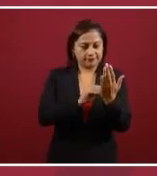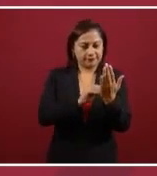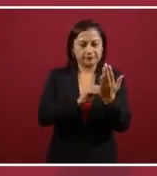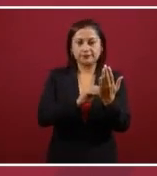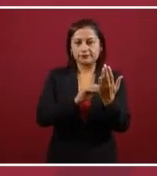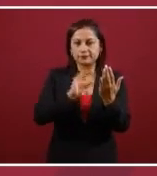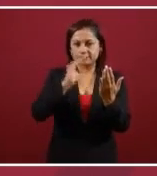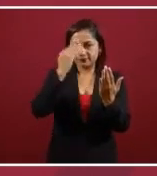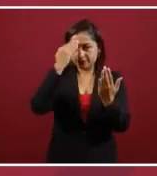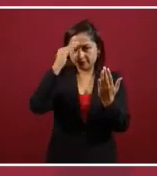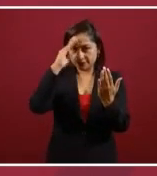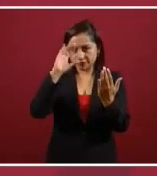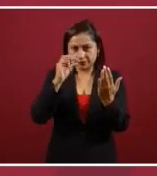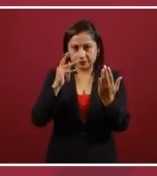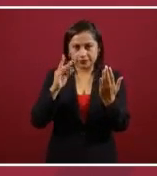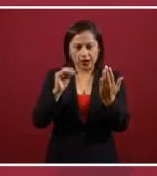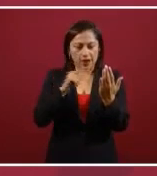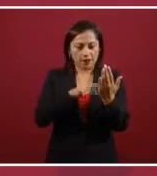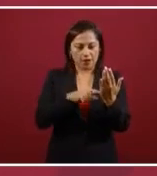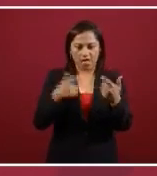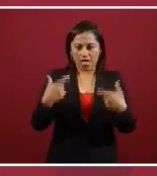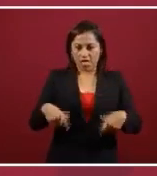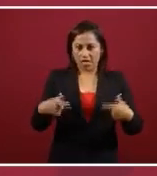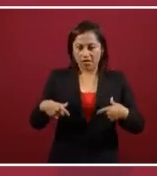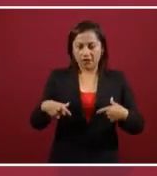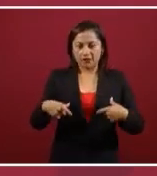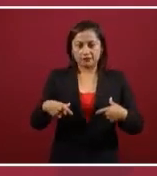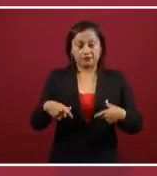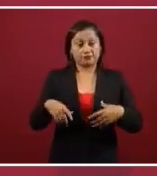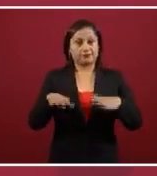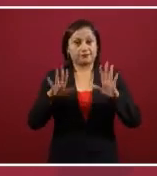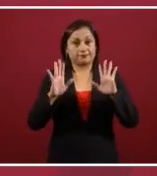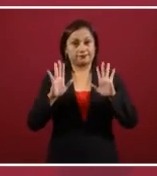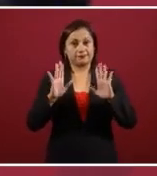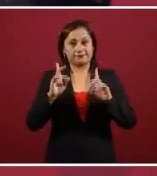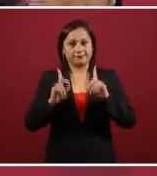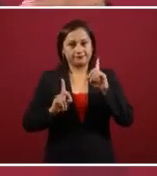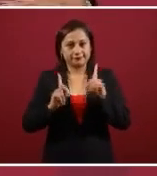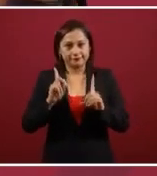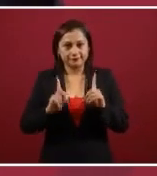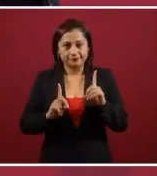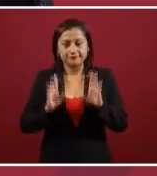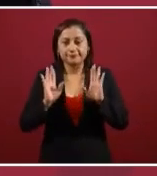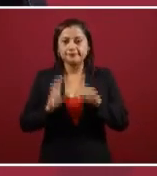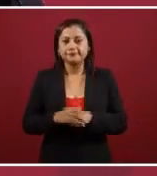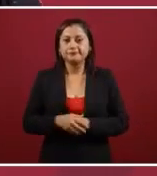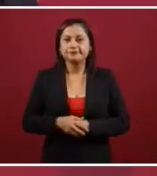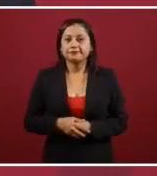mexicanos más ricos del mundo. Pero